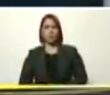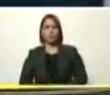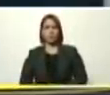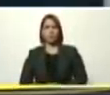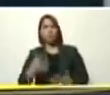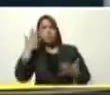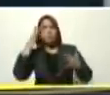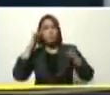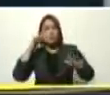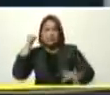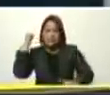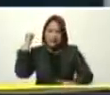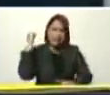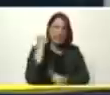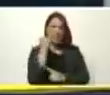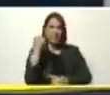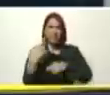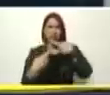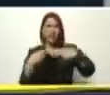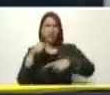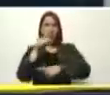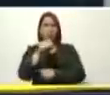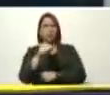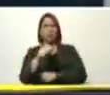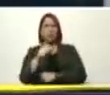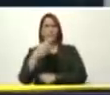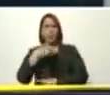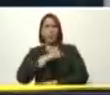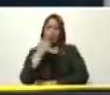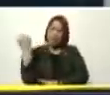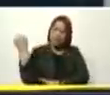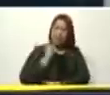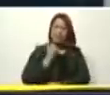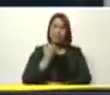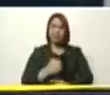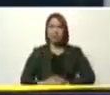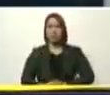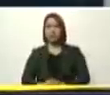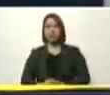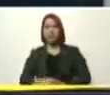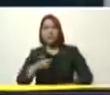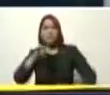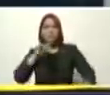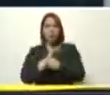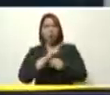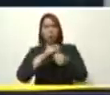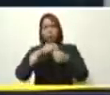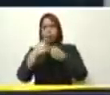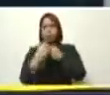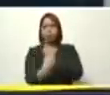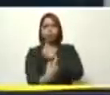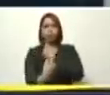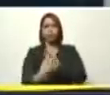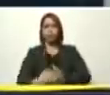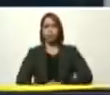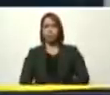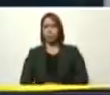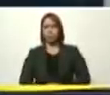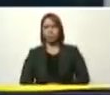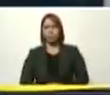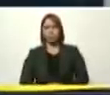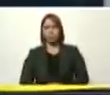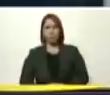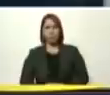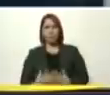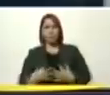Trataron de apuñalear la revolución y apuñalearnos. Traidores y desertores se vistieron de